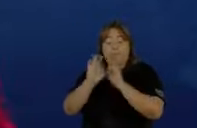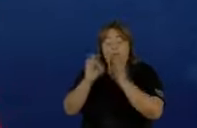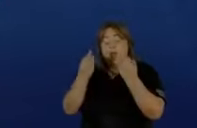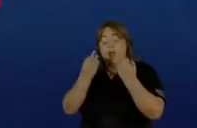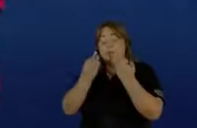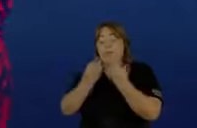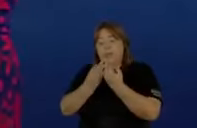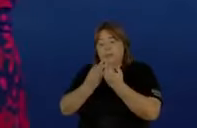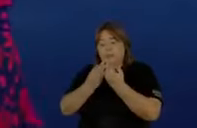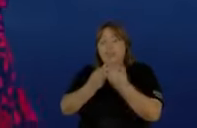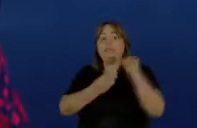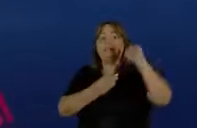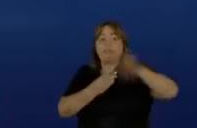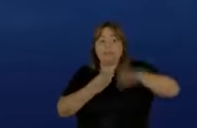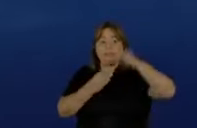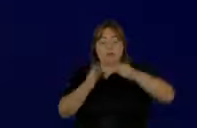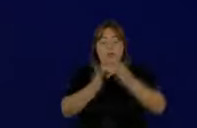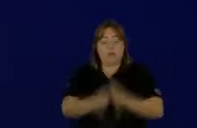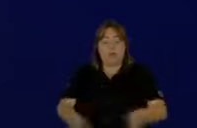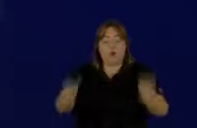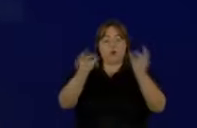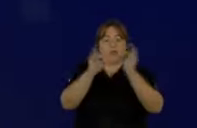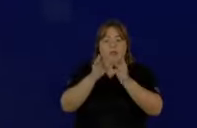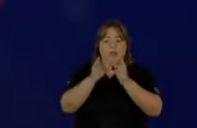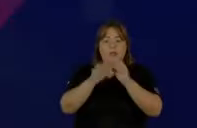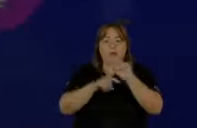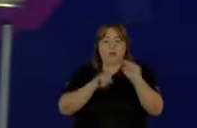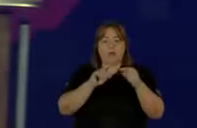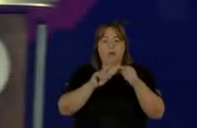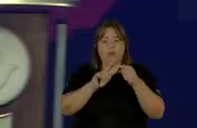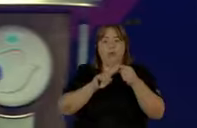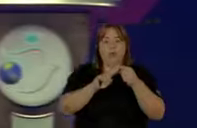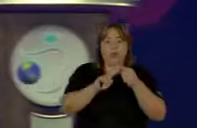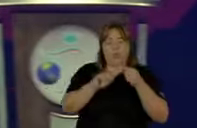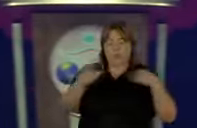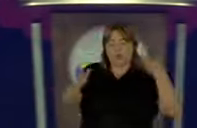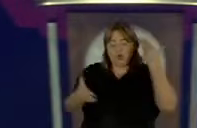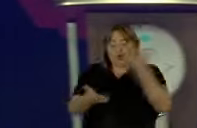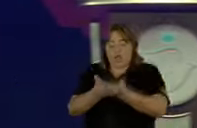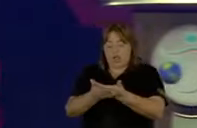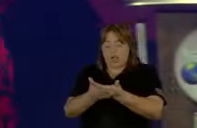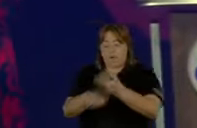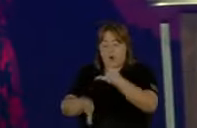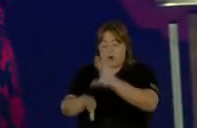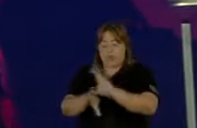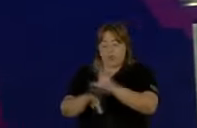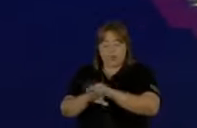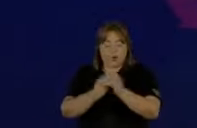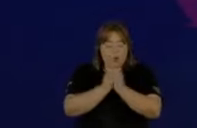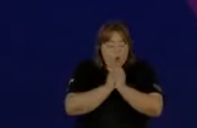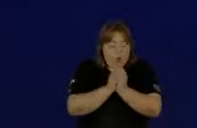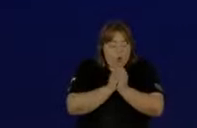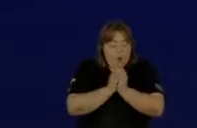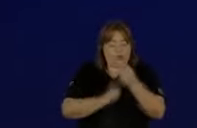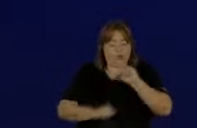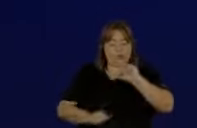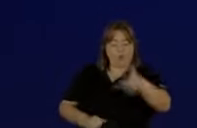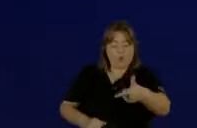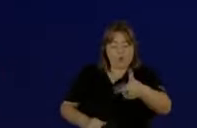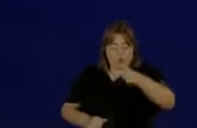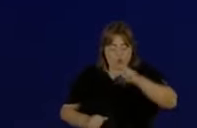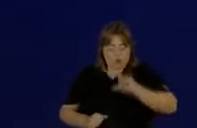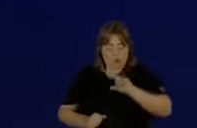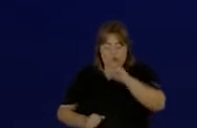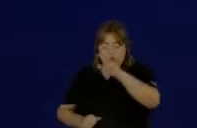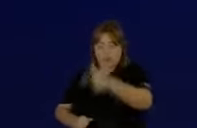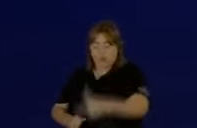familia que tú sí le importa, de una familia que cuando venimos a la casa oramos los unos por los otros, de una familia que extiende